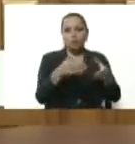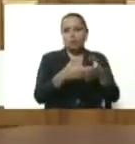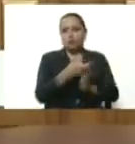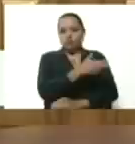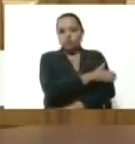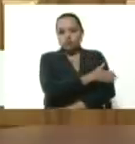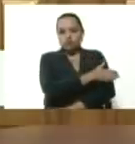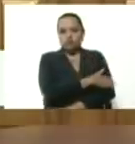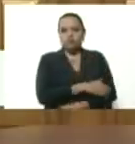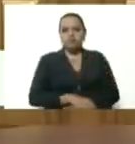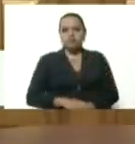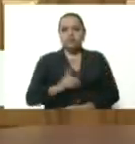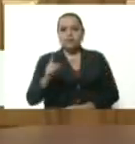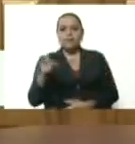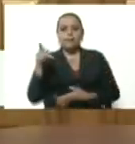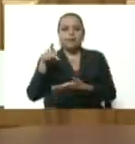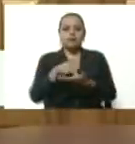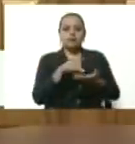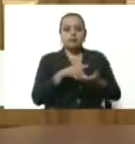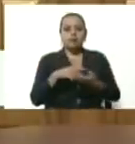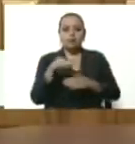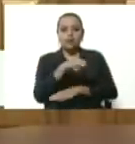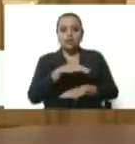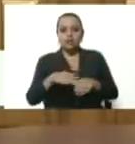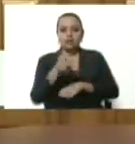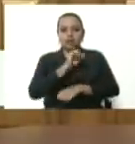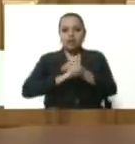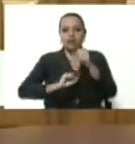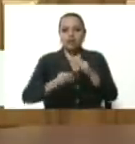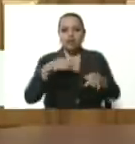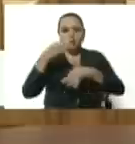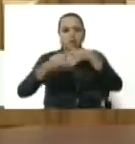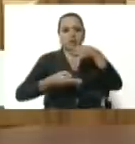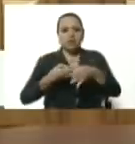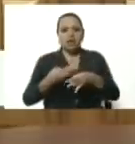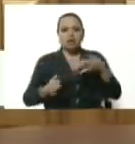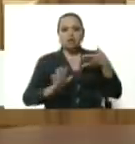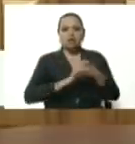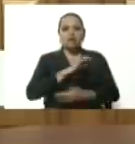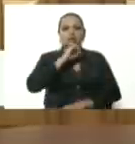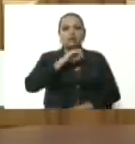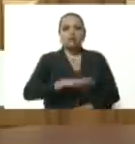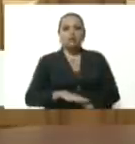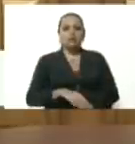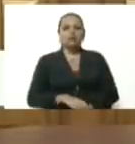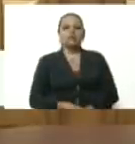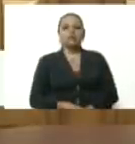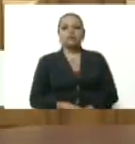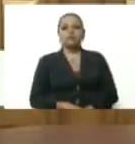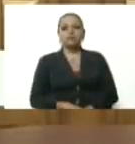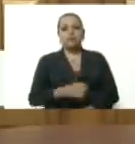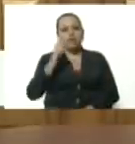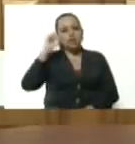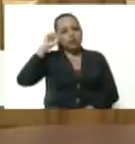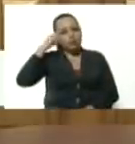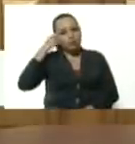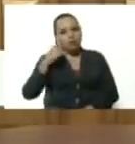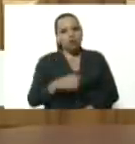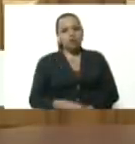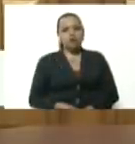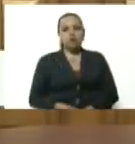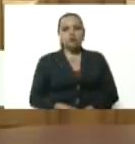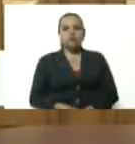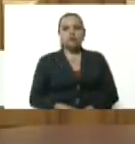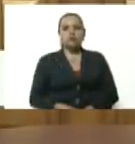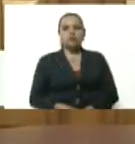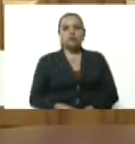Intervino el ministro de la Defensa haciendo un recuento de naturaleza histórica, recordando el utis